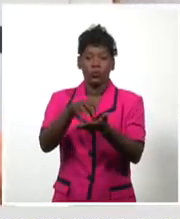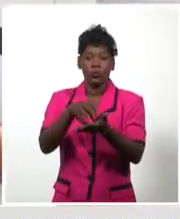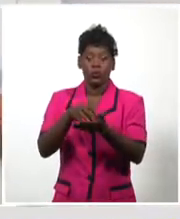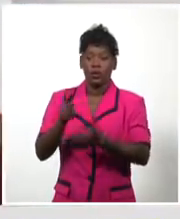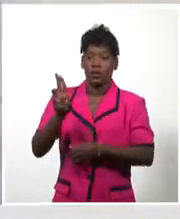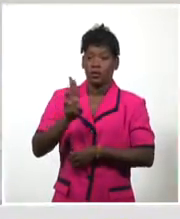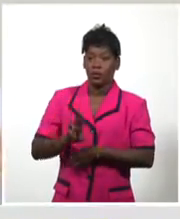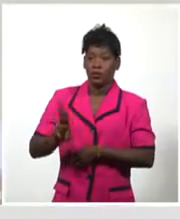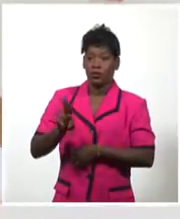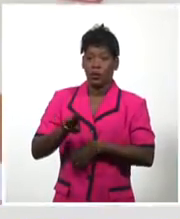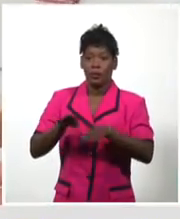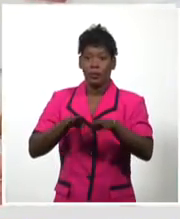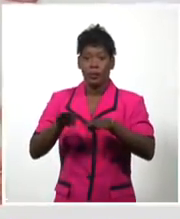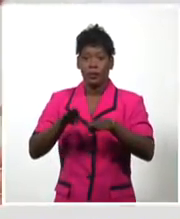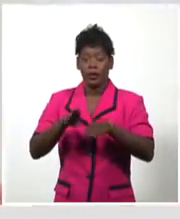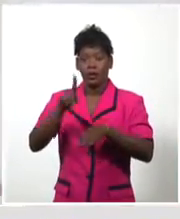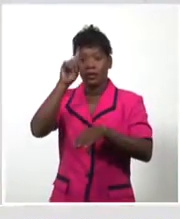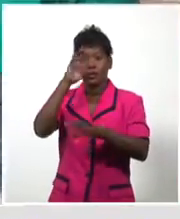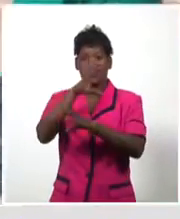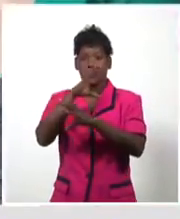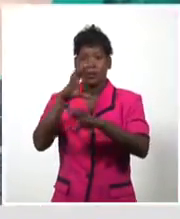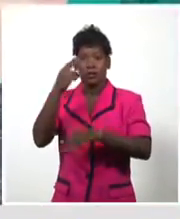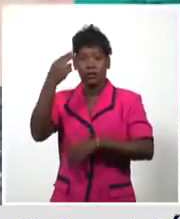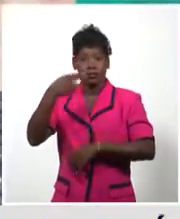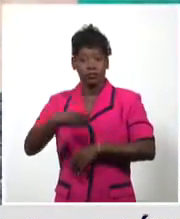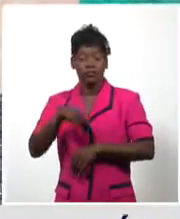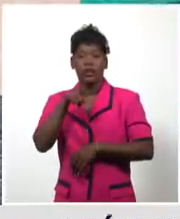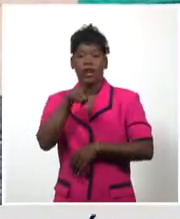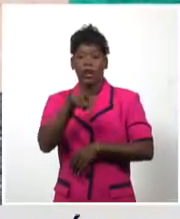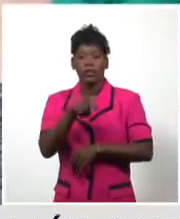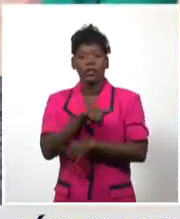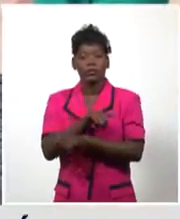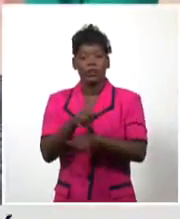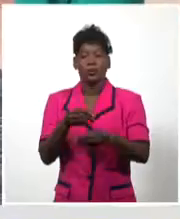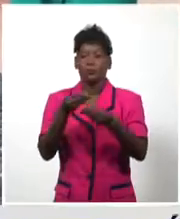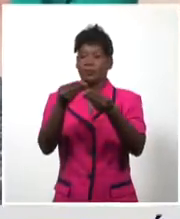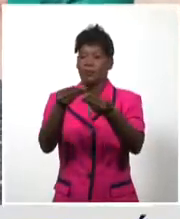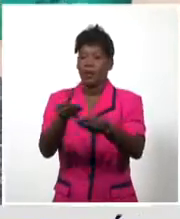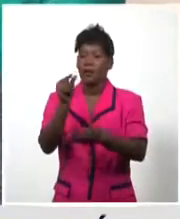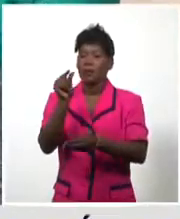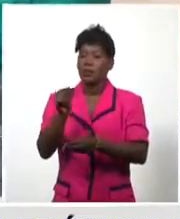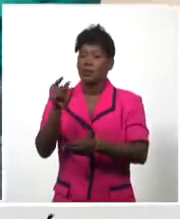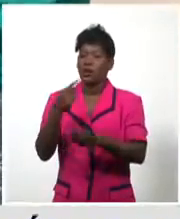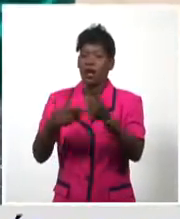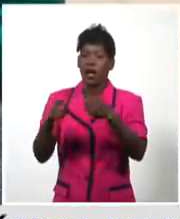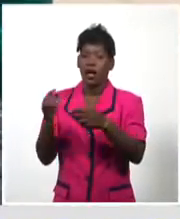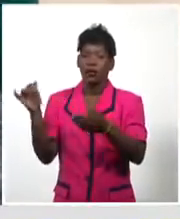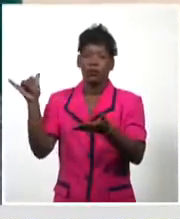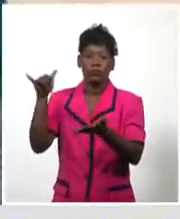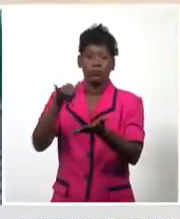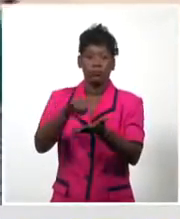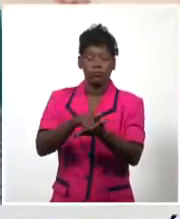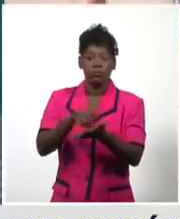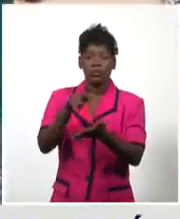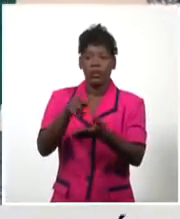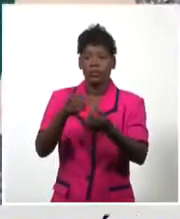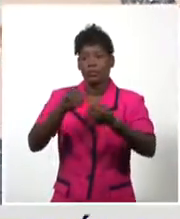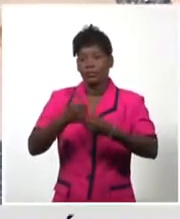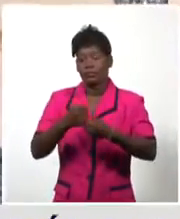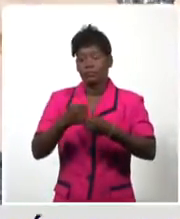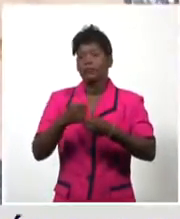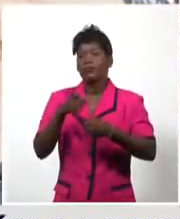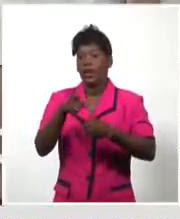de Ciencias Médicas y la Villa Sabana Ingenio, centros que acogen a viajeros durante su cuarentena. De manera excepcional se incluyó el